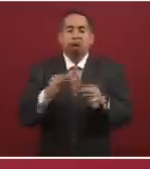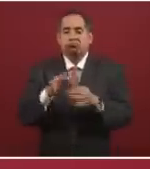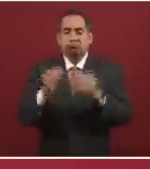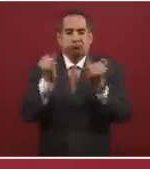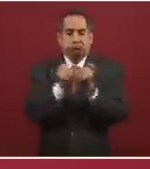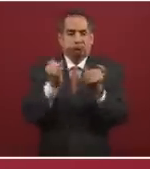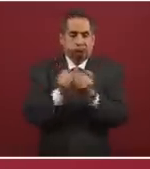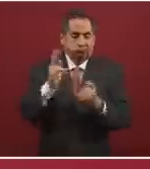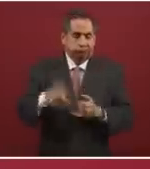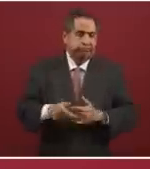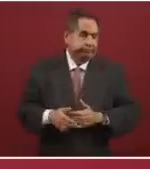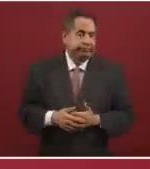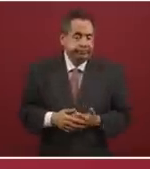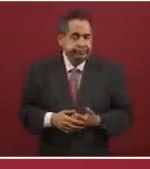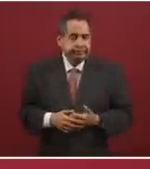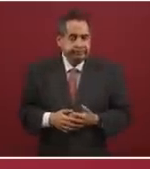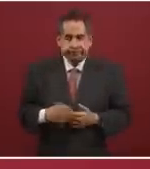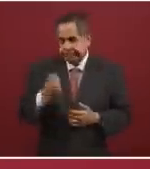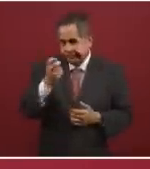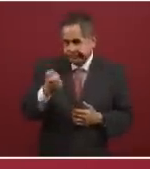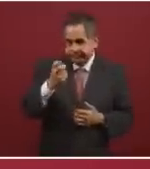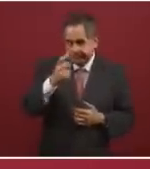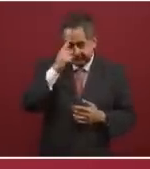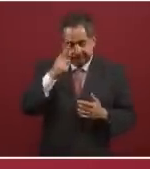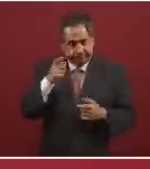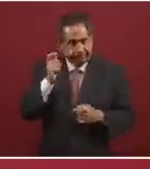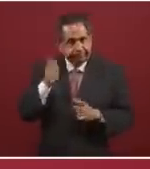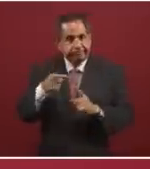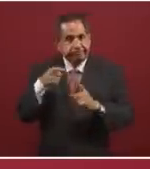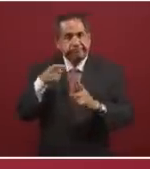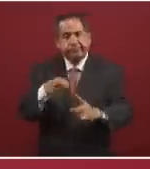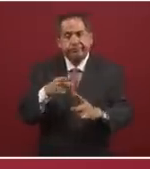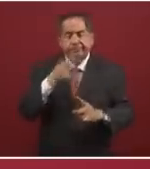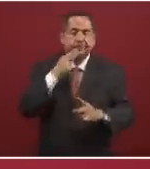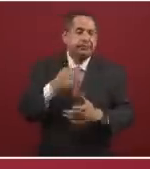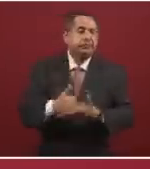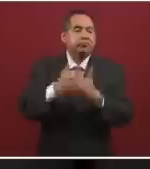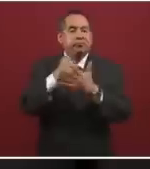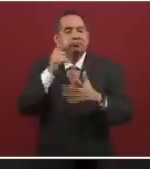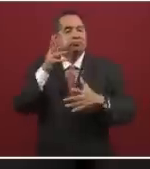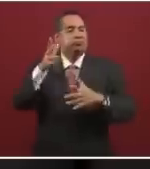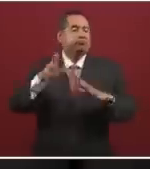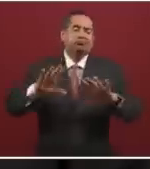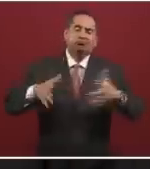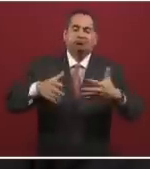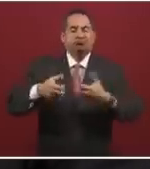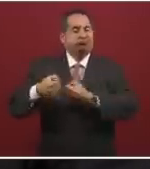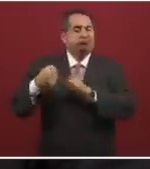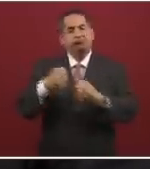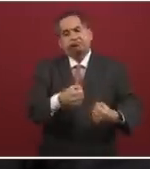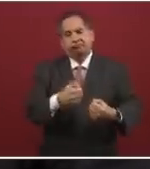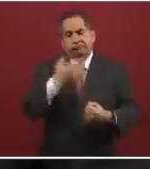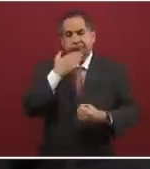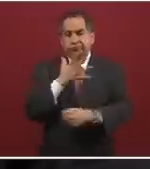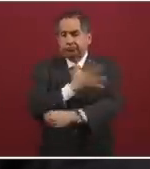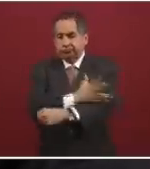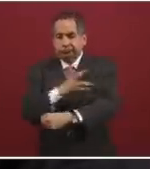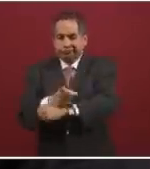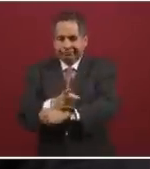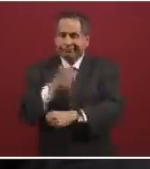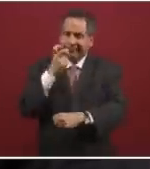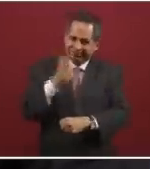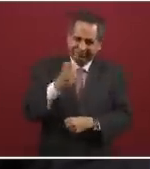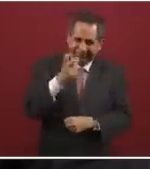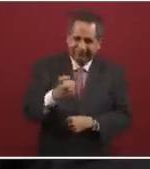Eso es lo que nos va a fortalecer. Esa es la esencia de la